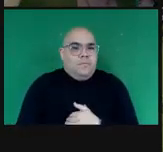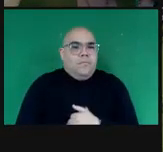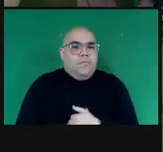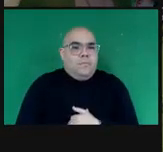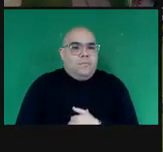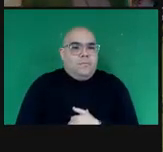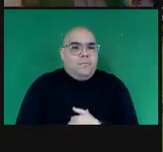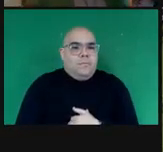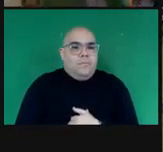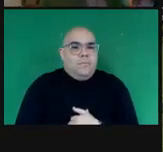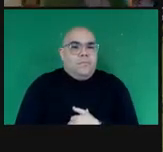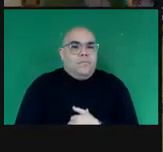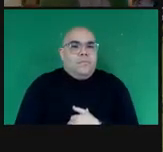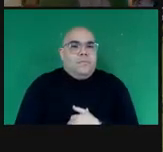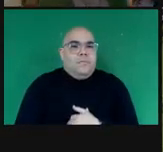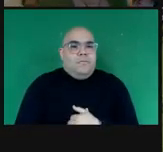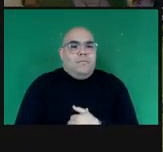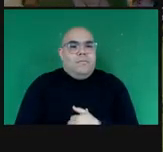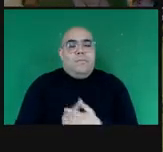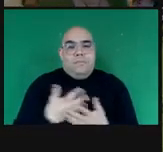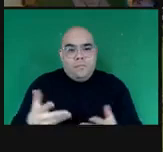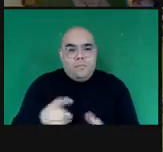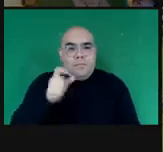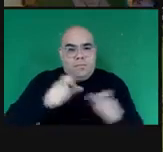perdón, aunque cada vez los jóvenes